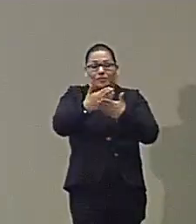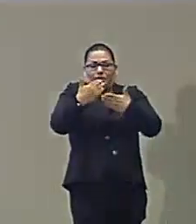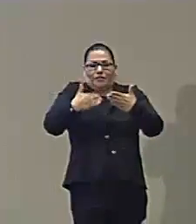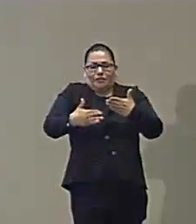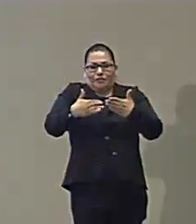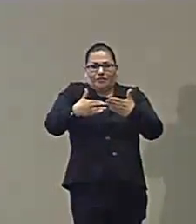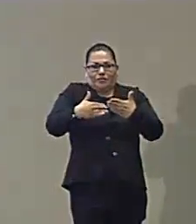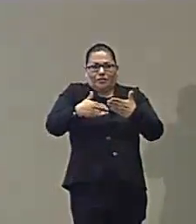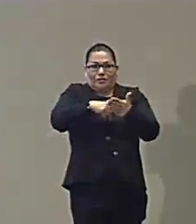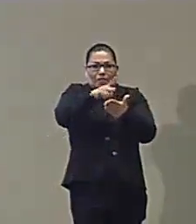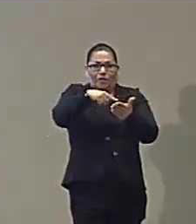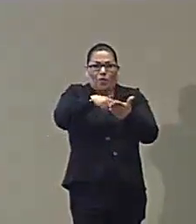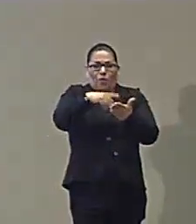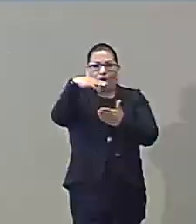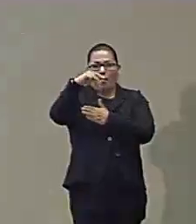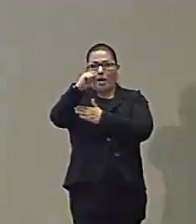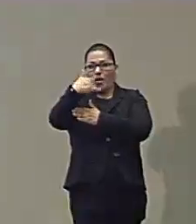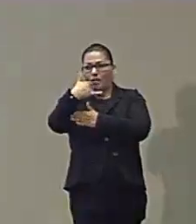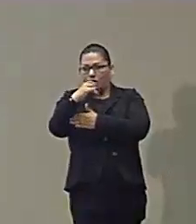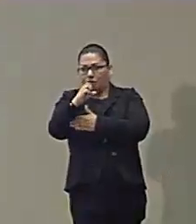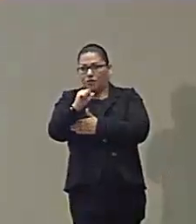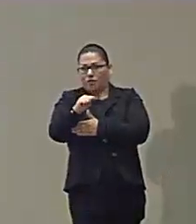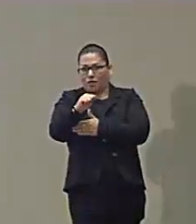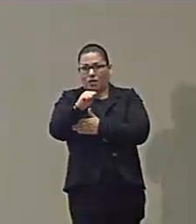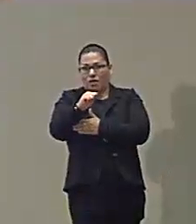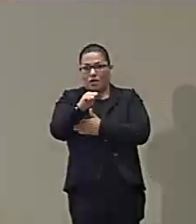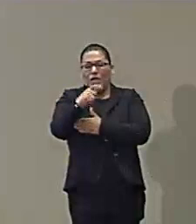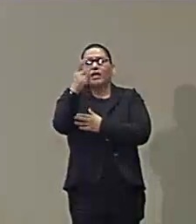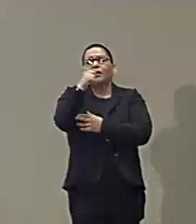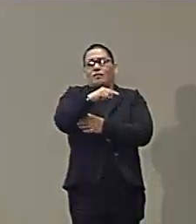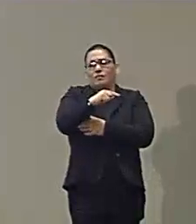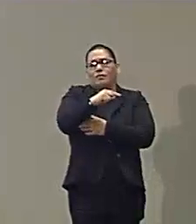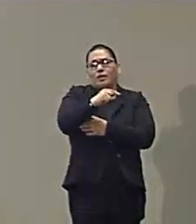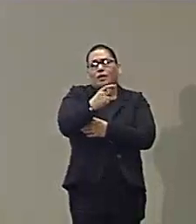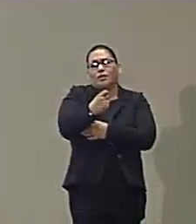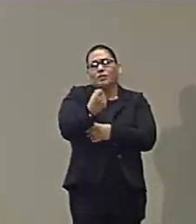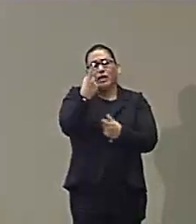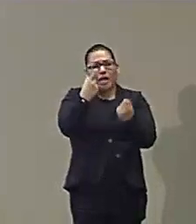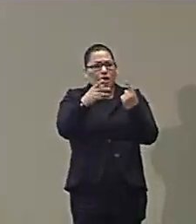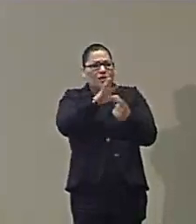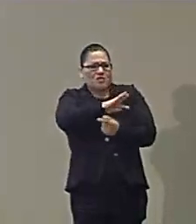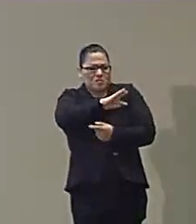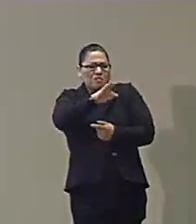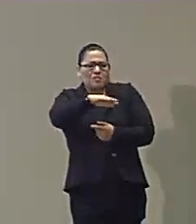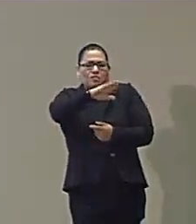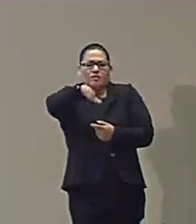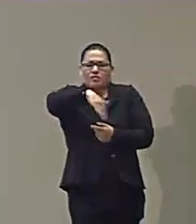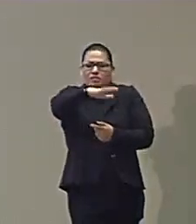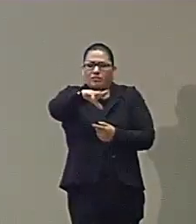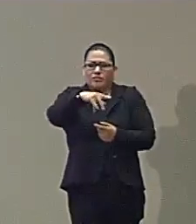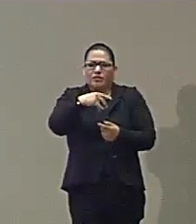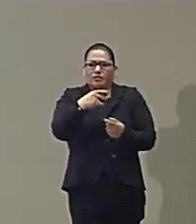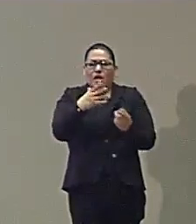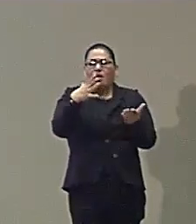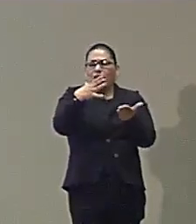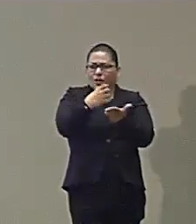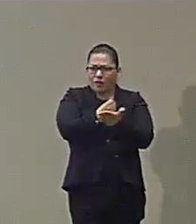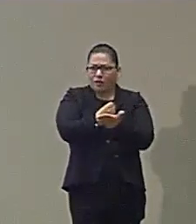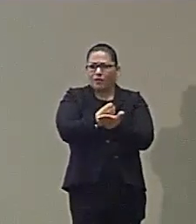lugar 16 a nivel mundial pero yo creo que esto es algo que podemos buscar nosotros y lograr